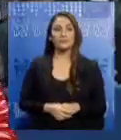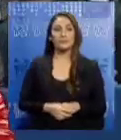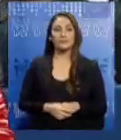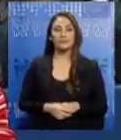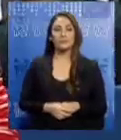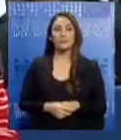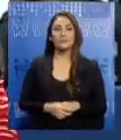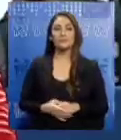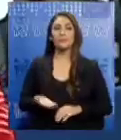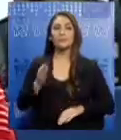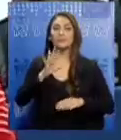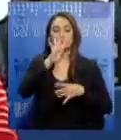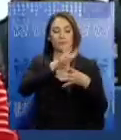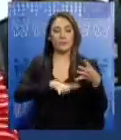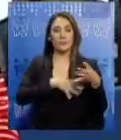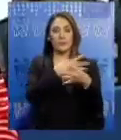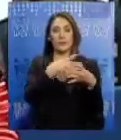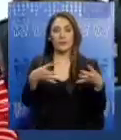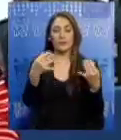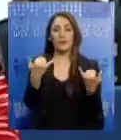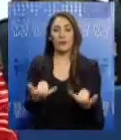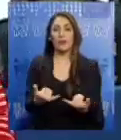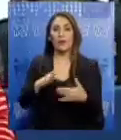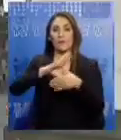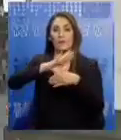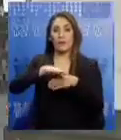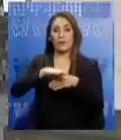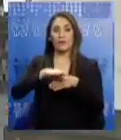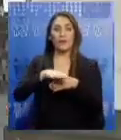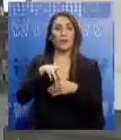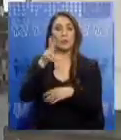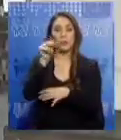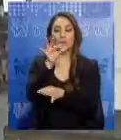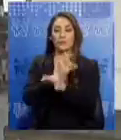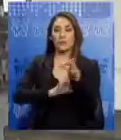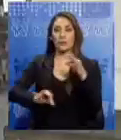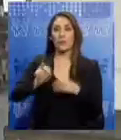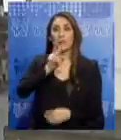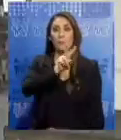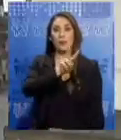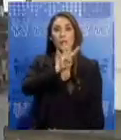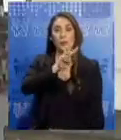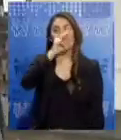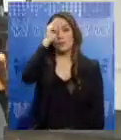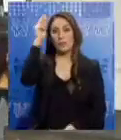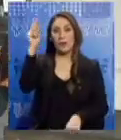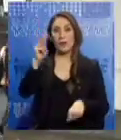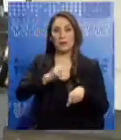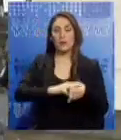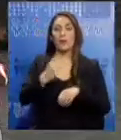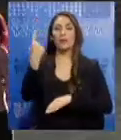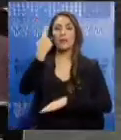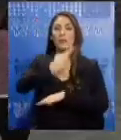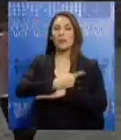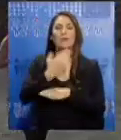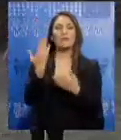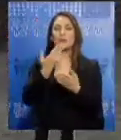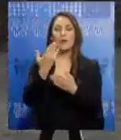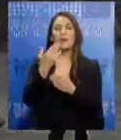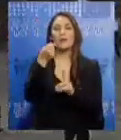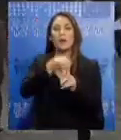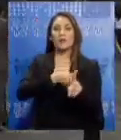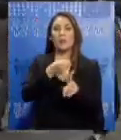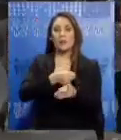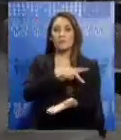debe, en base al calendario vigente en el Ecuador, el feriado no recuperable del 24 de mayo, que conmemora la batalla de Pichincha,